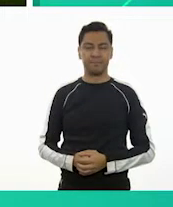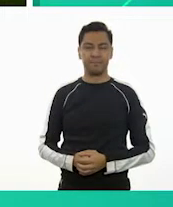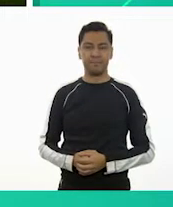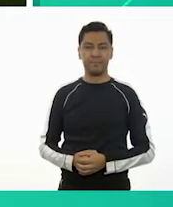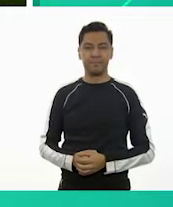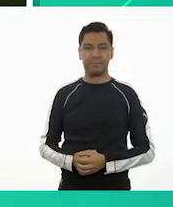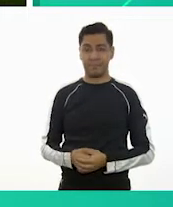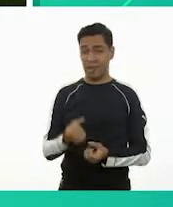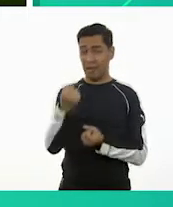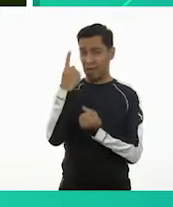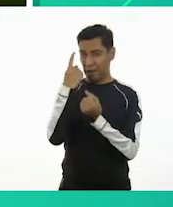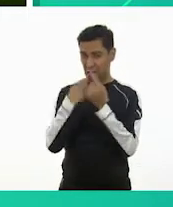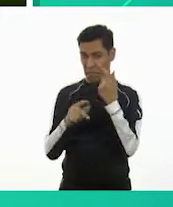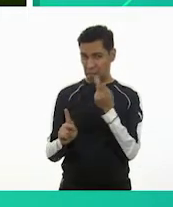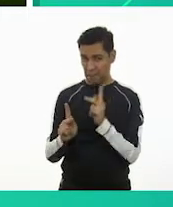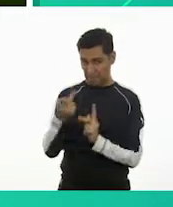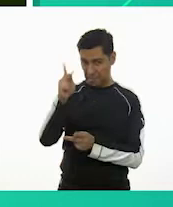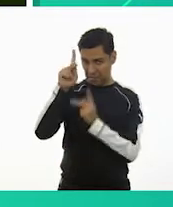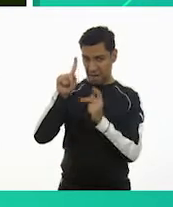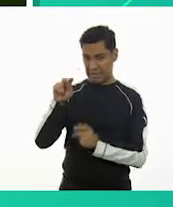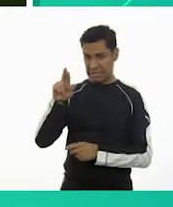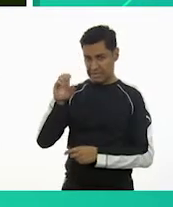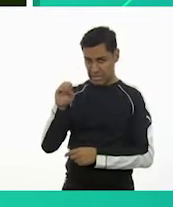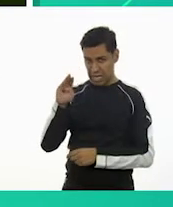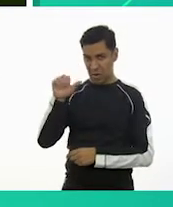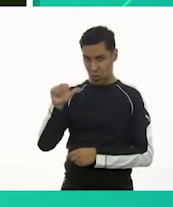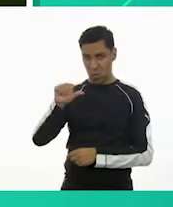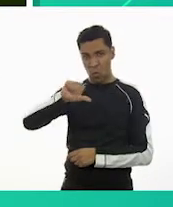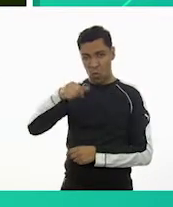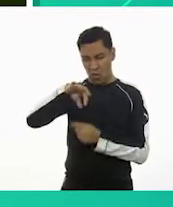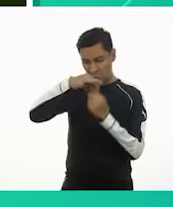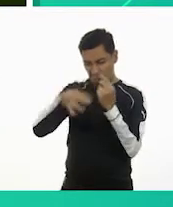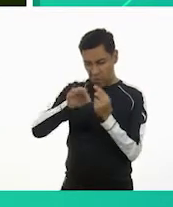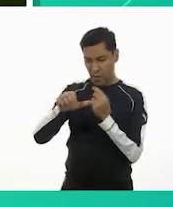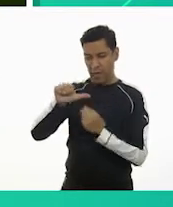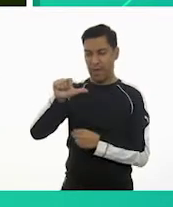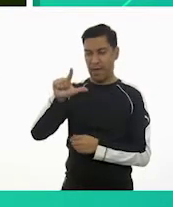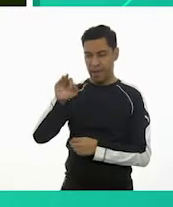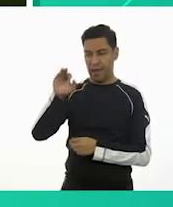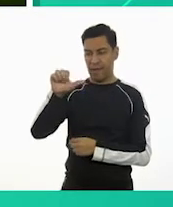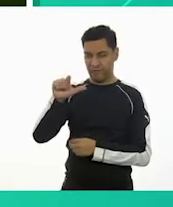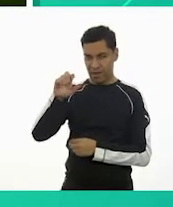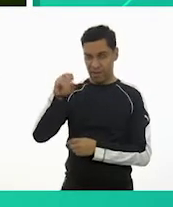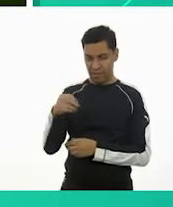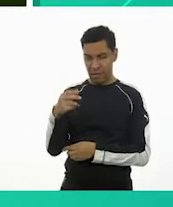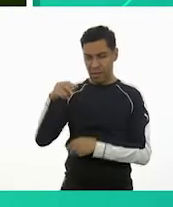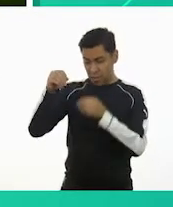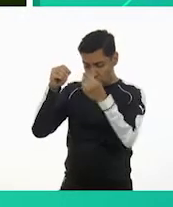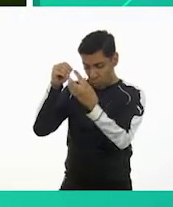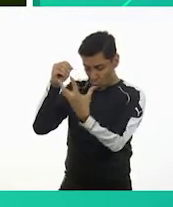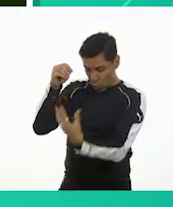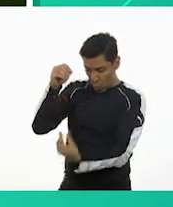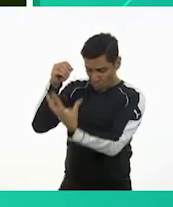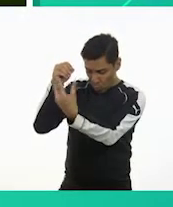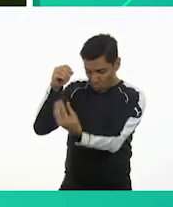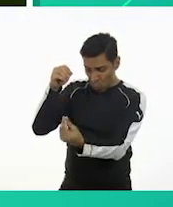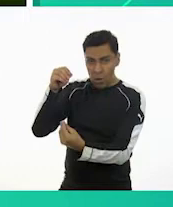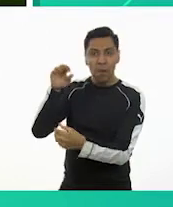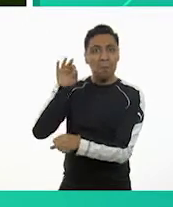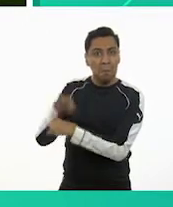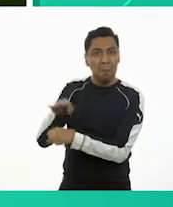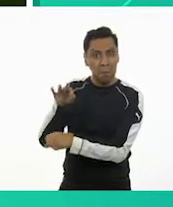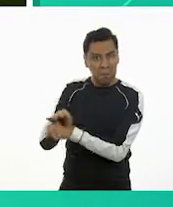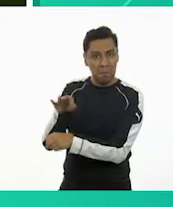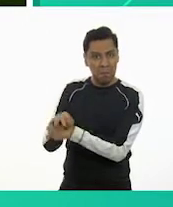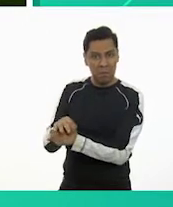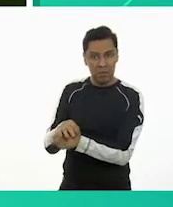Algunas plantas, como los tréboles y la alfalfa, reponen los nutrientes del suelo y previenen la erosión.